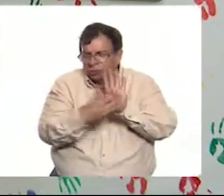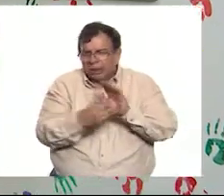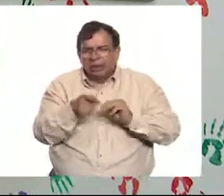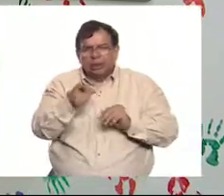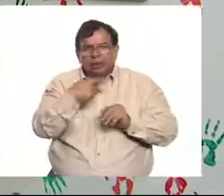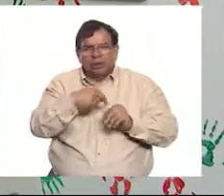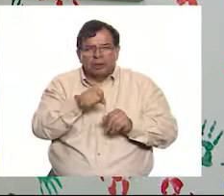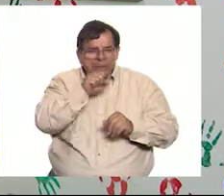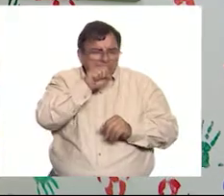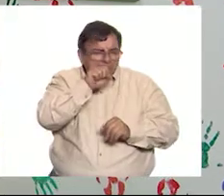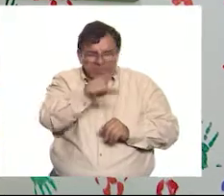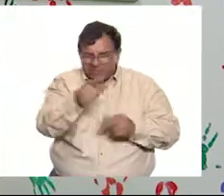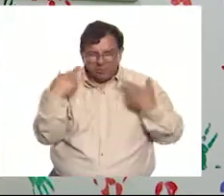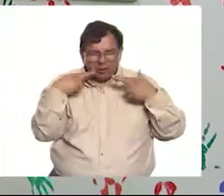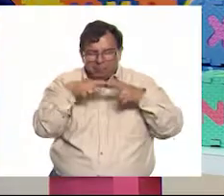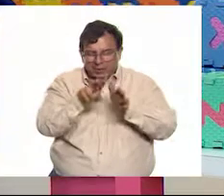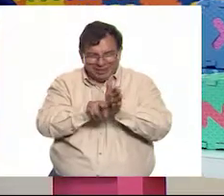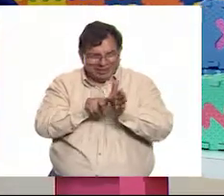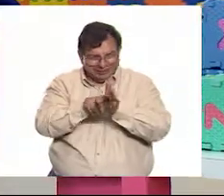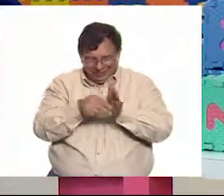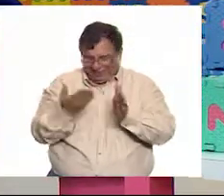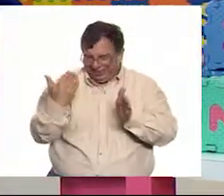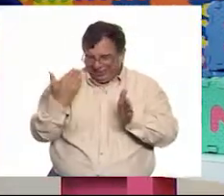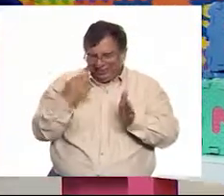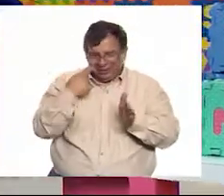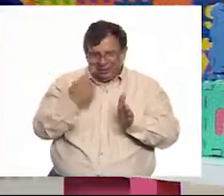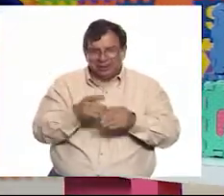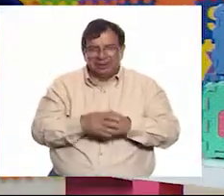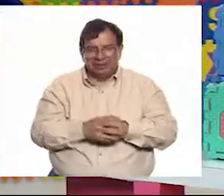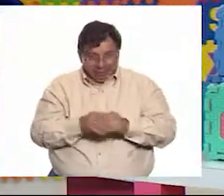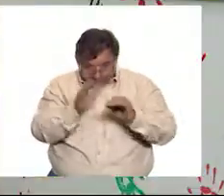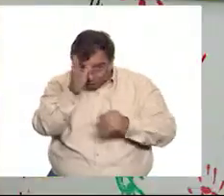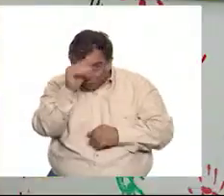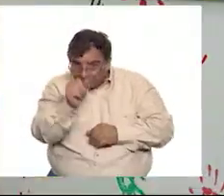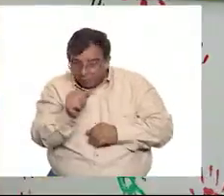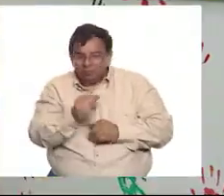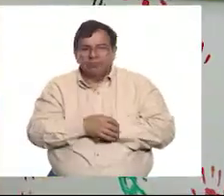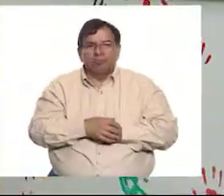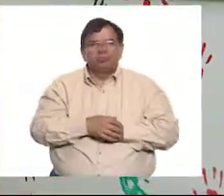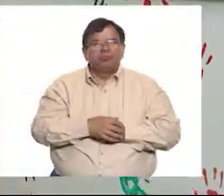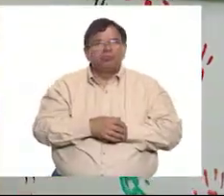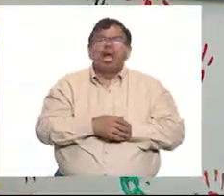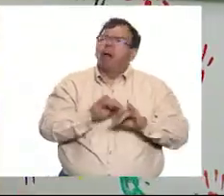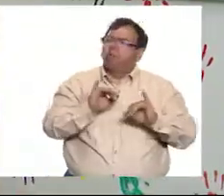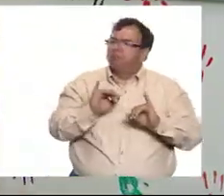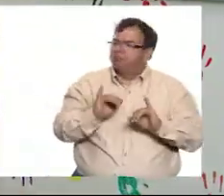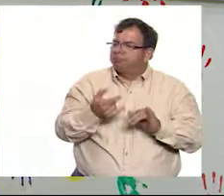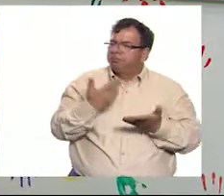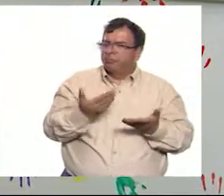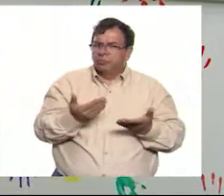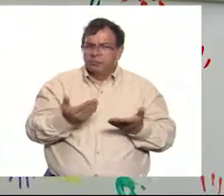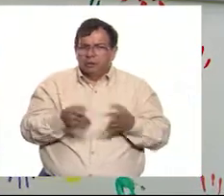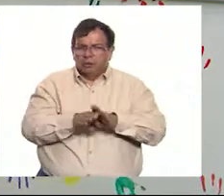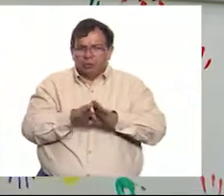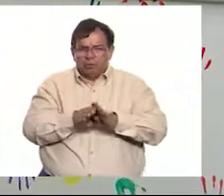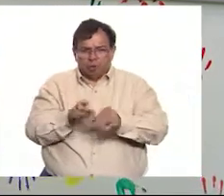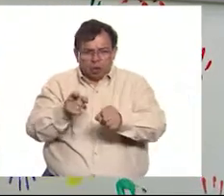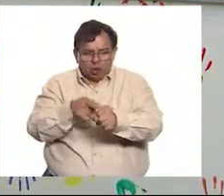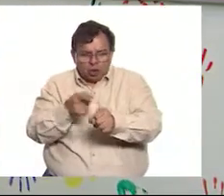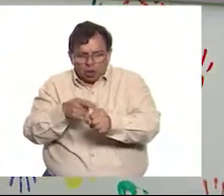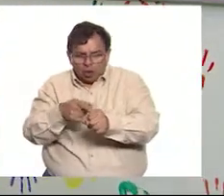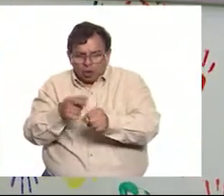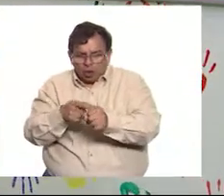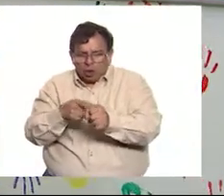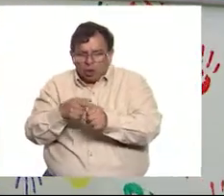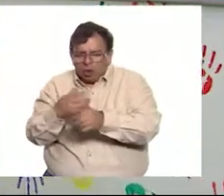tratar de hacer el mismo ejercicio que la maestra Goretti estaba haciendo en el video, ¿les parece? ¿Qué te parece si nos dividimos los colores cálidos